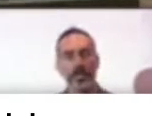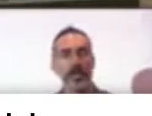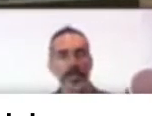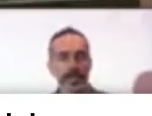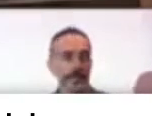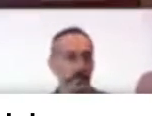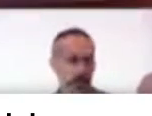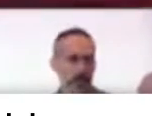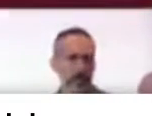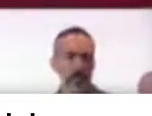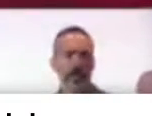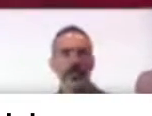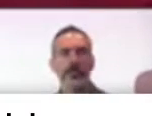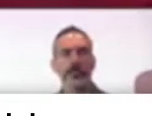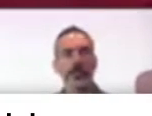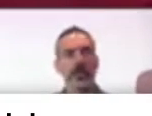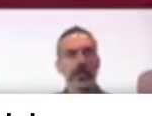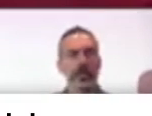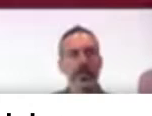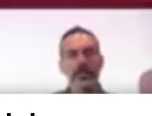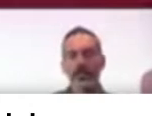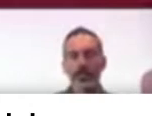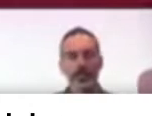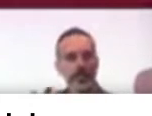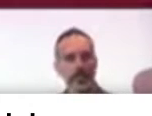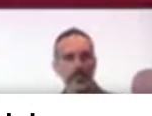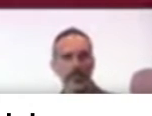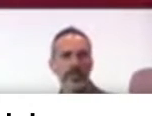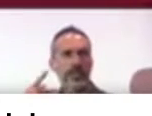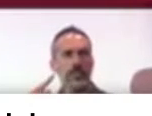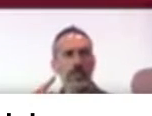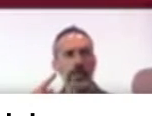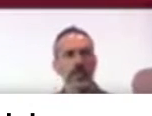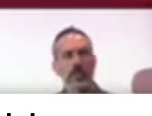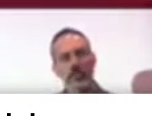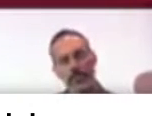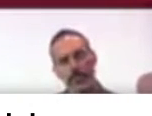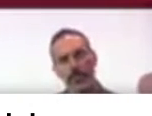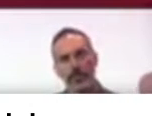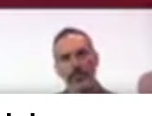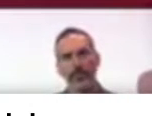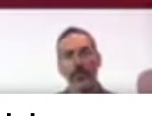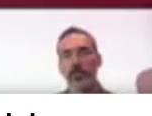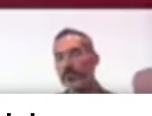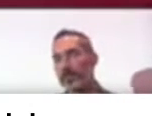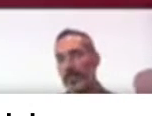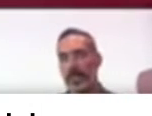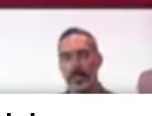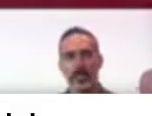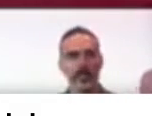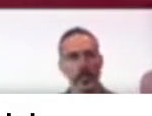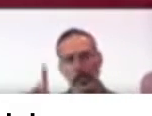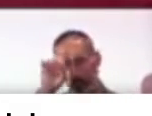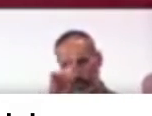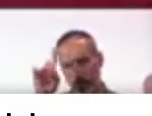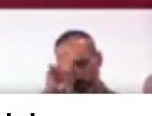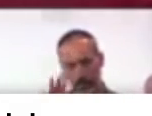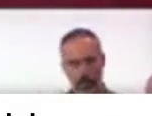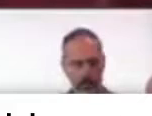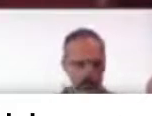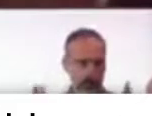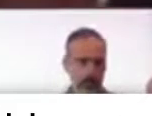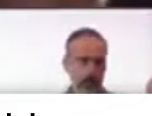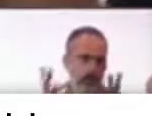de los municipios de la zona metropolitana, de los sindicatos y los consejos de participación